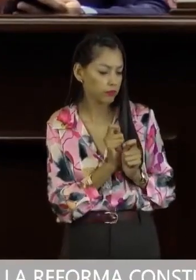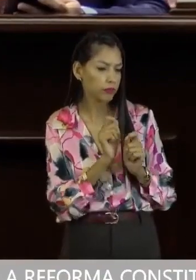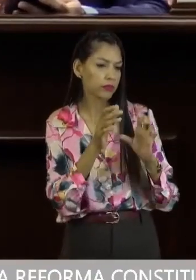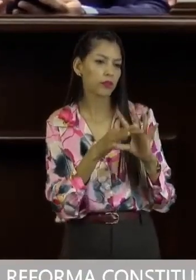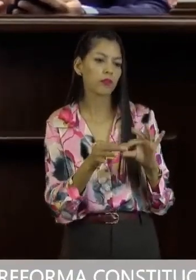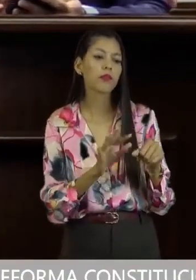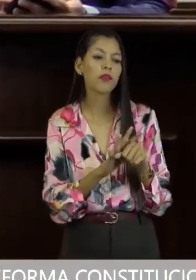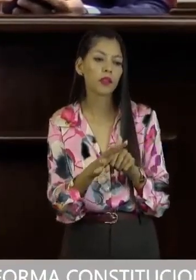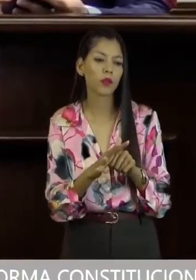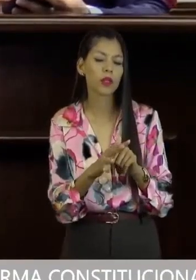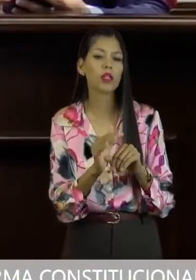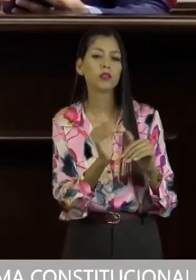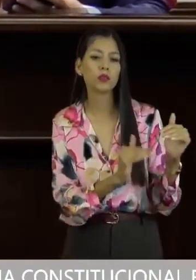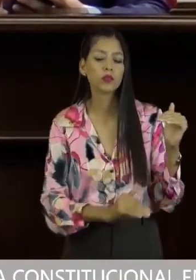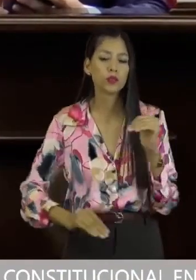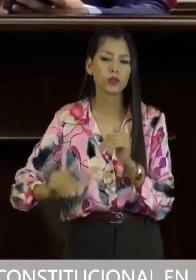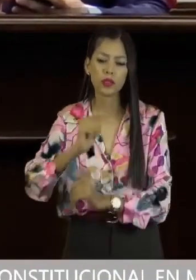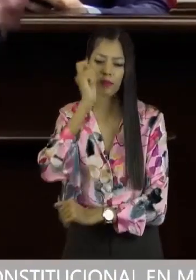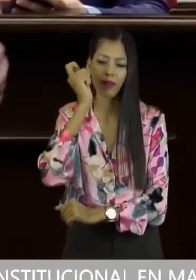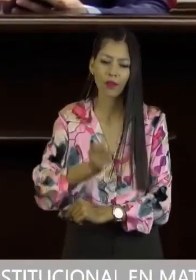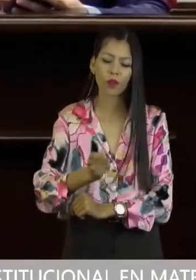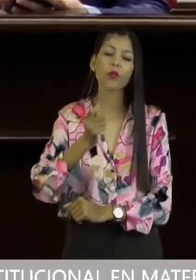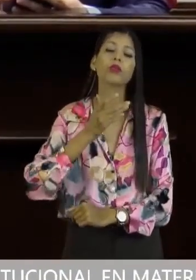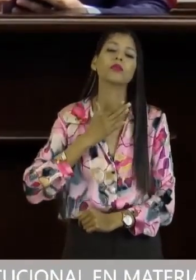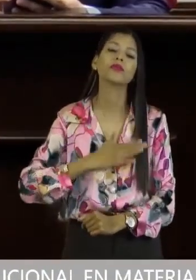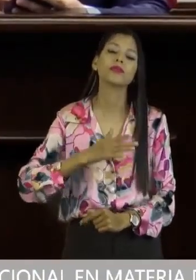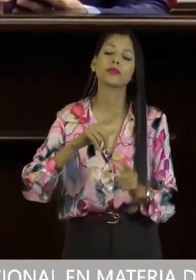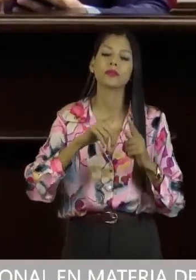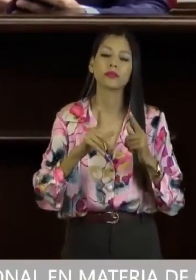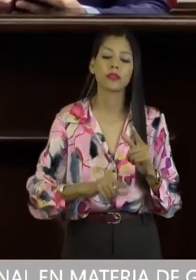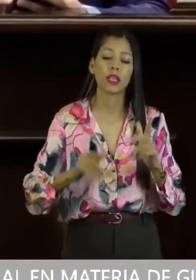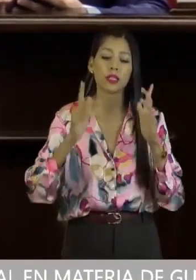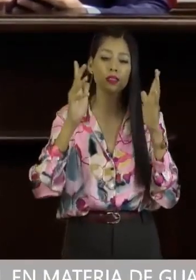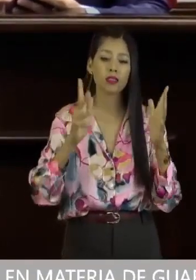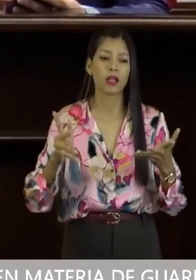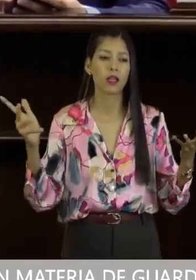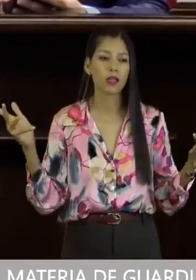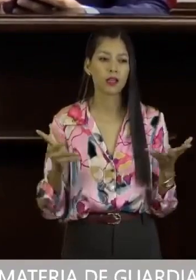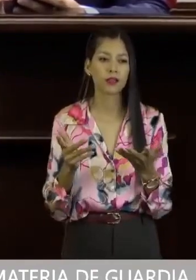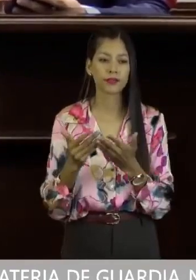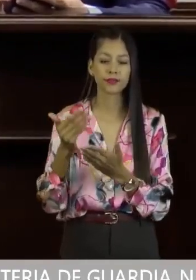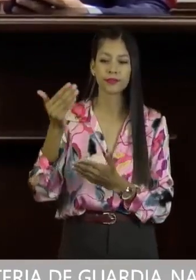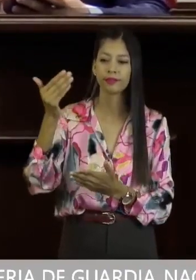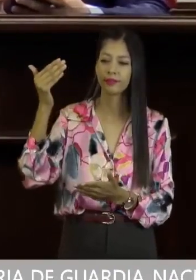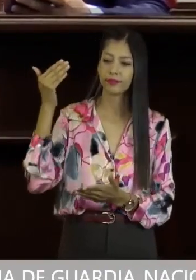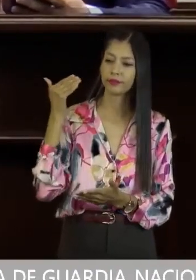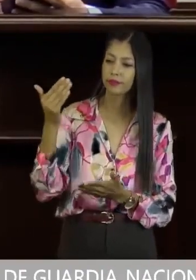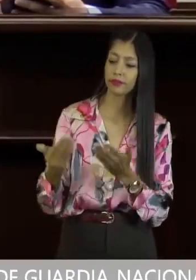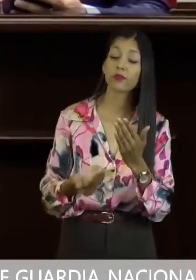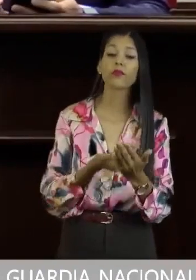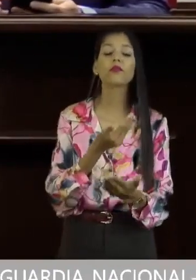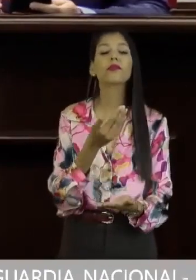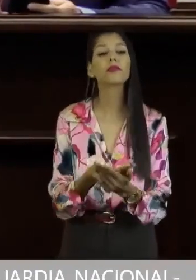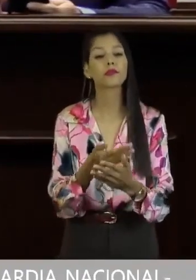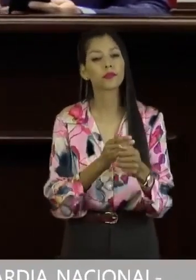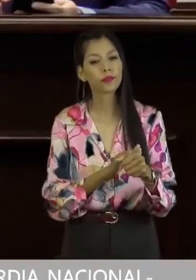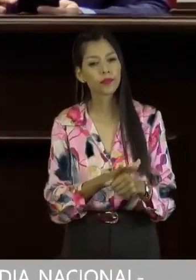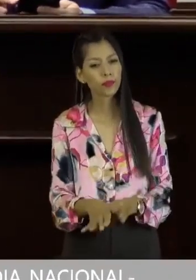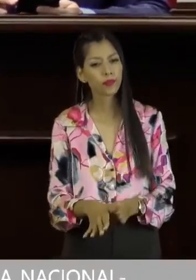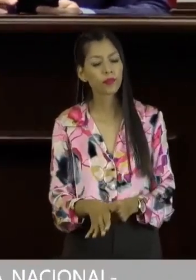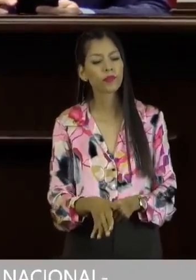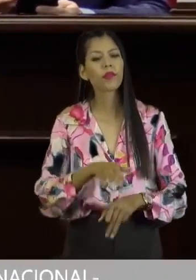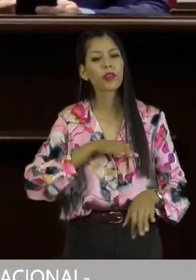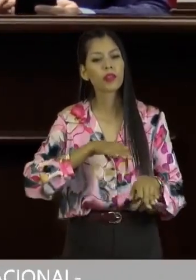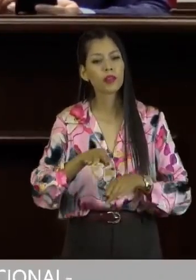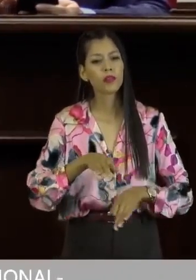la Suprema Corte de Justicia de la Nación ya había hecho con anterioridad y propusieron que el actuar